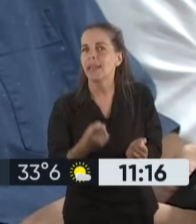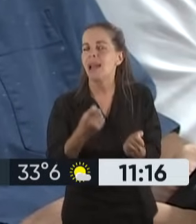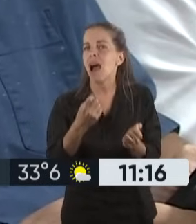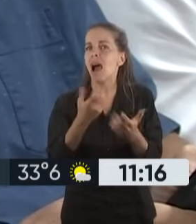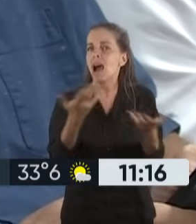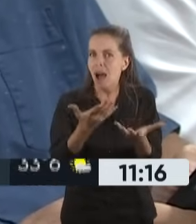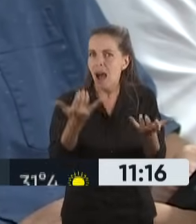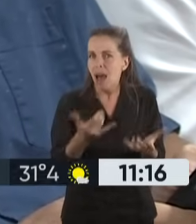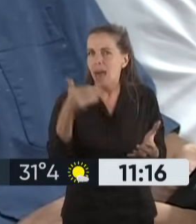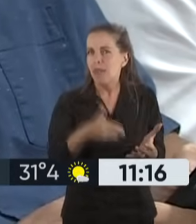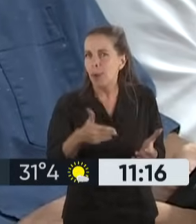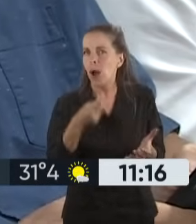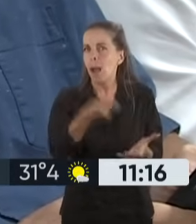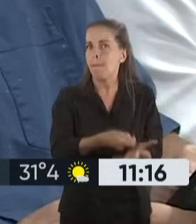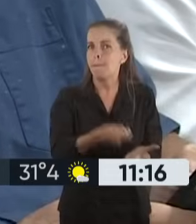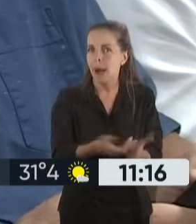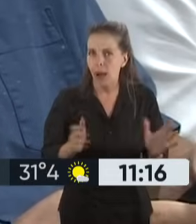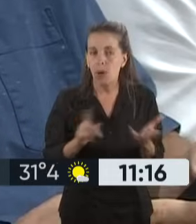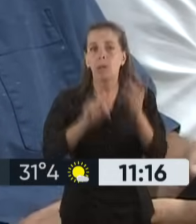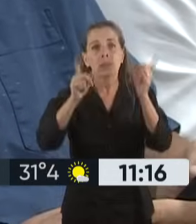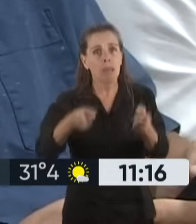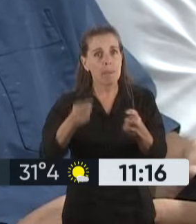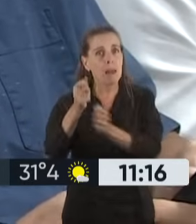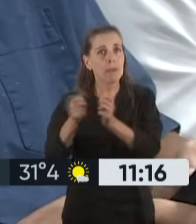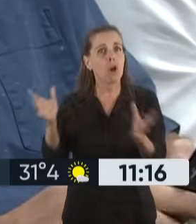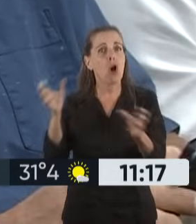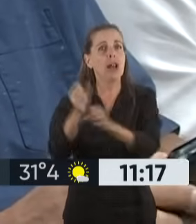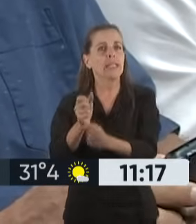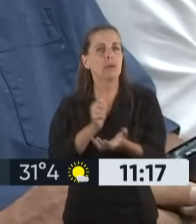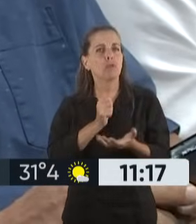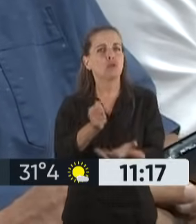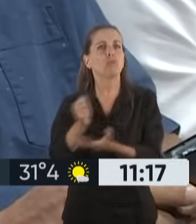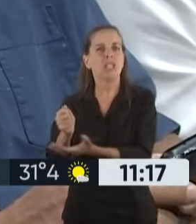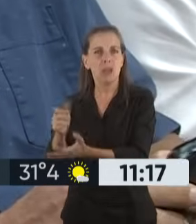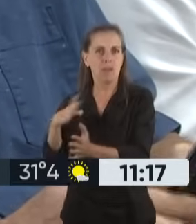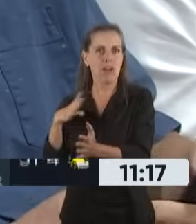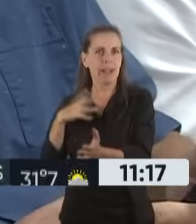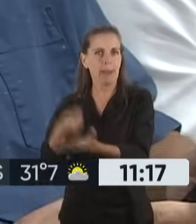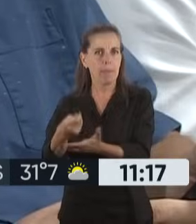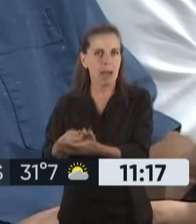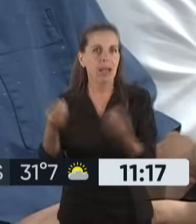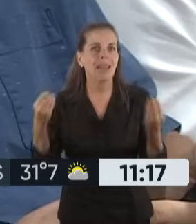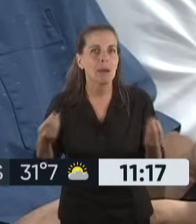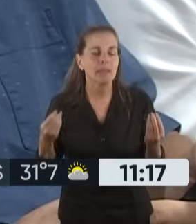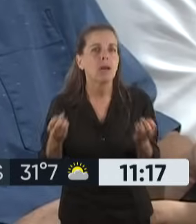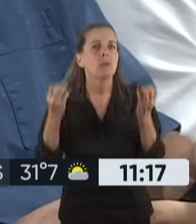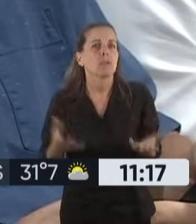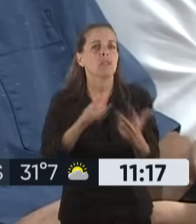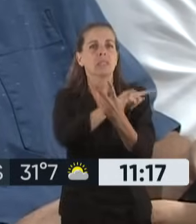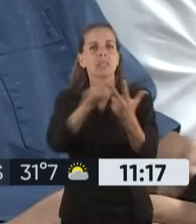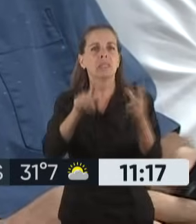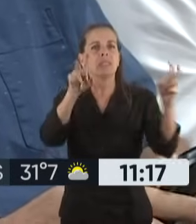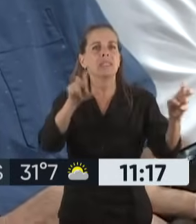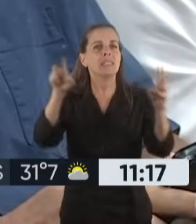eléctricas, y a las empresas de colectivos en los subsidios. Bueno, ¿cómo están estos tres